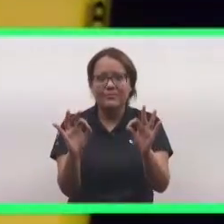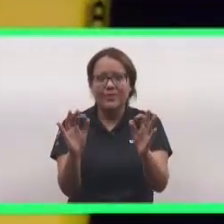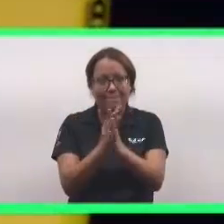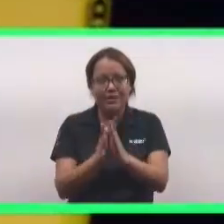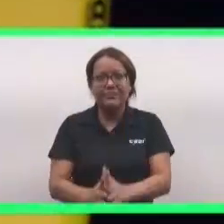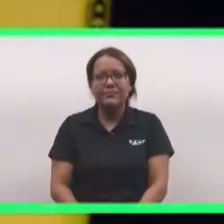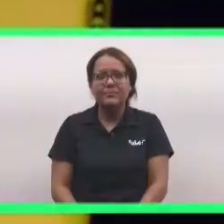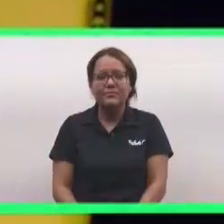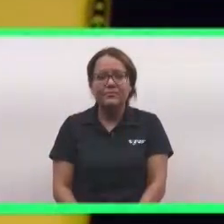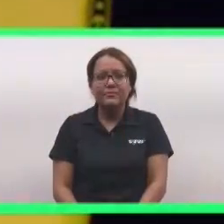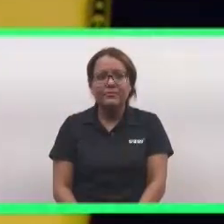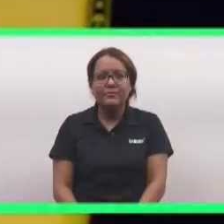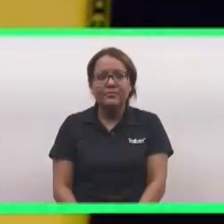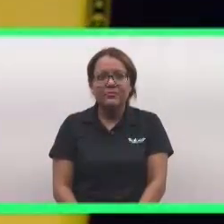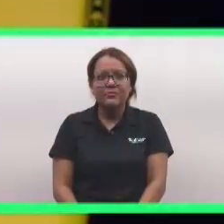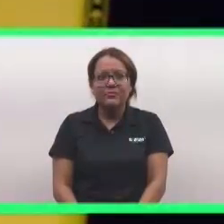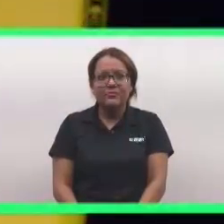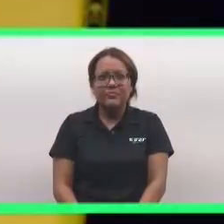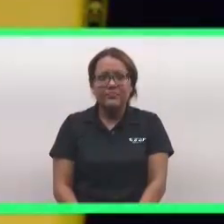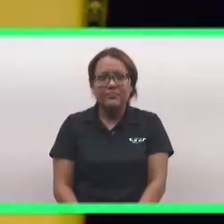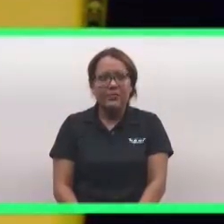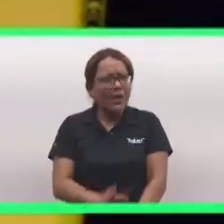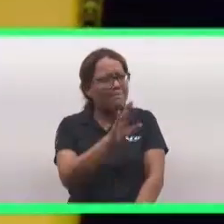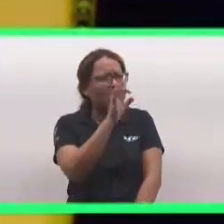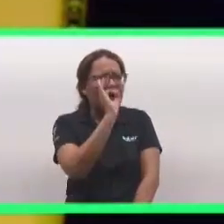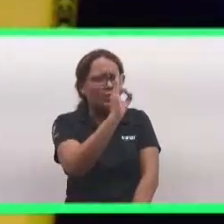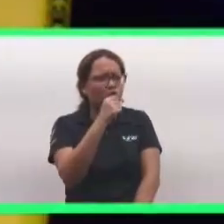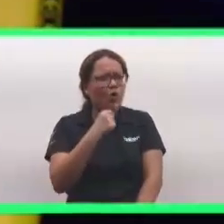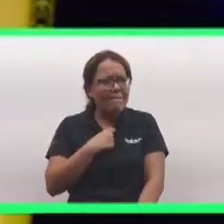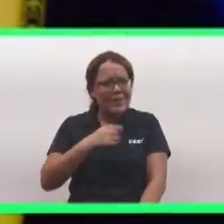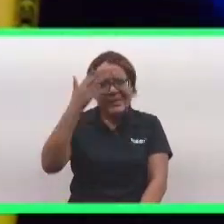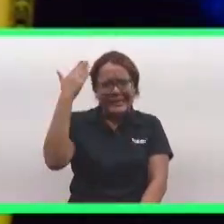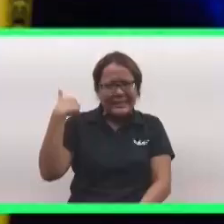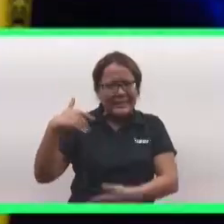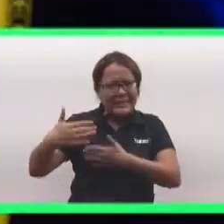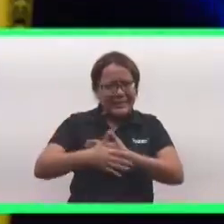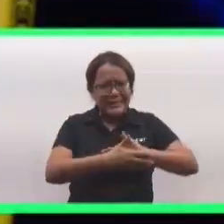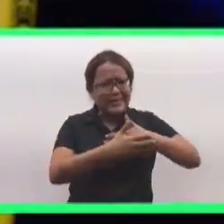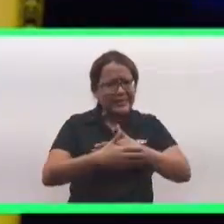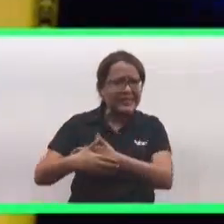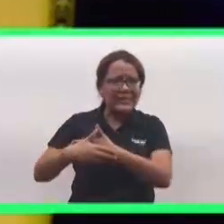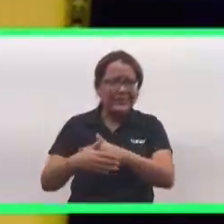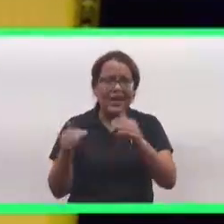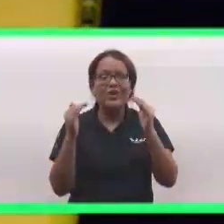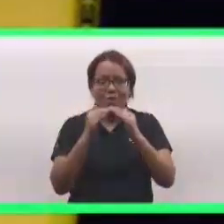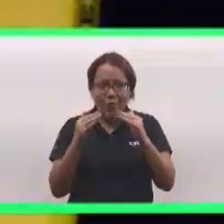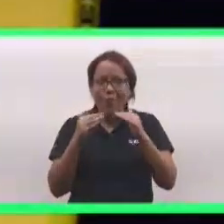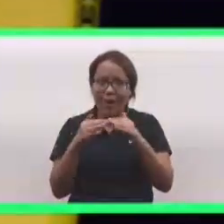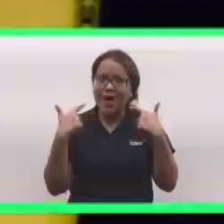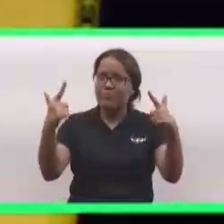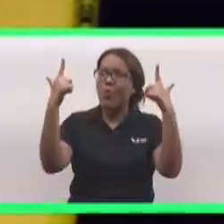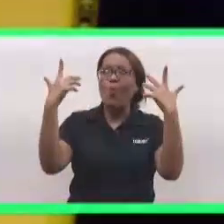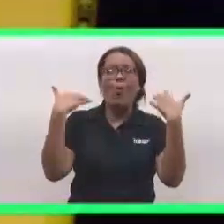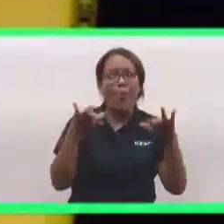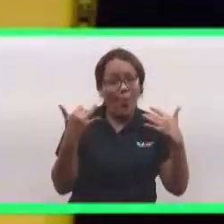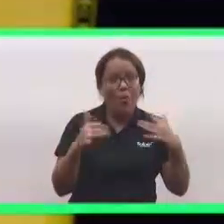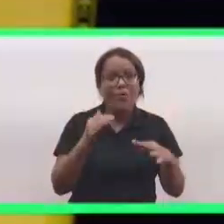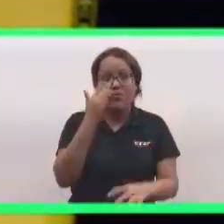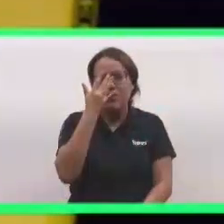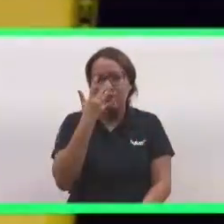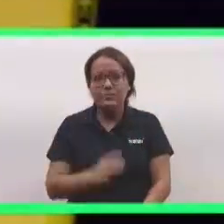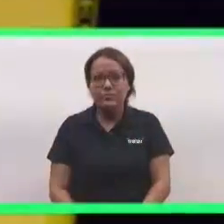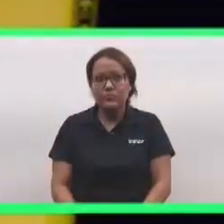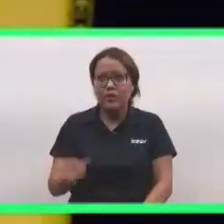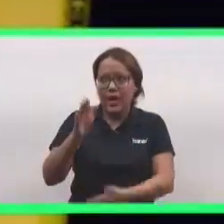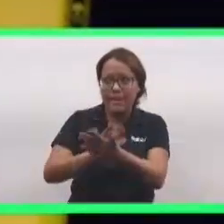Amén. Es que he descubierto, pastor, a mis hijas, porque solo de varones hablamos, las bichas son terribles. Hay un